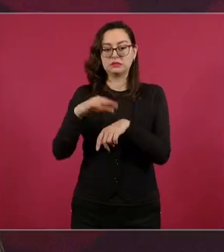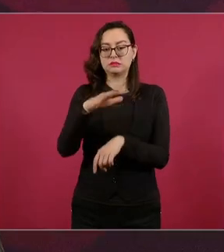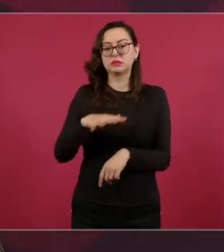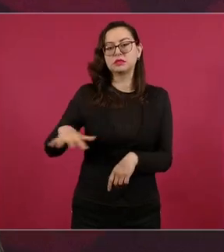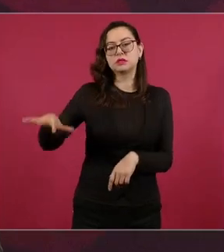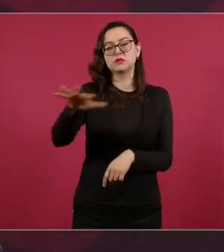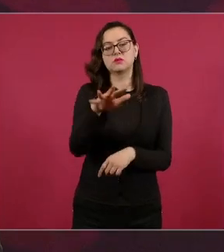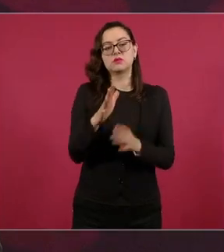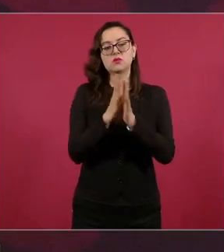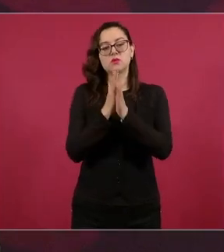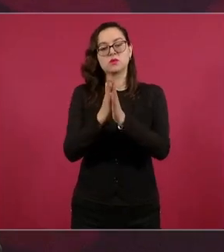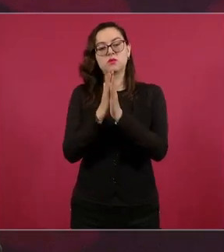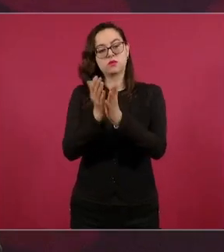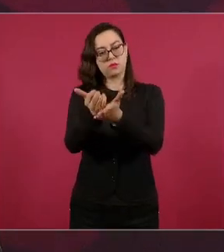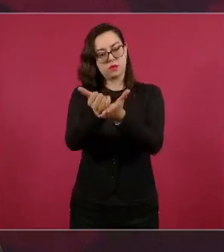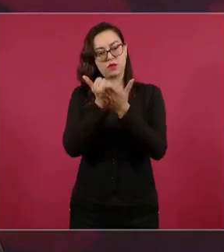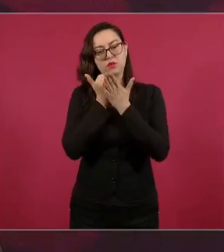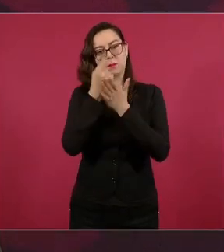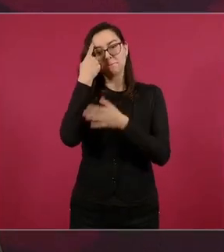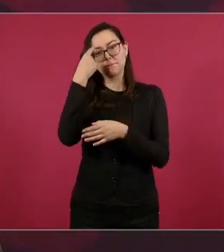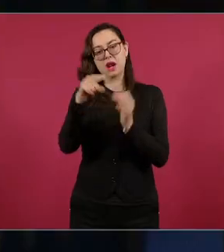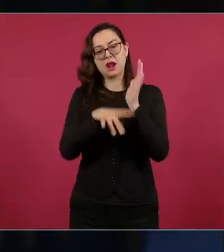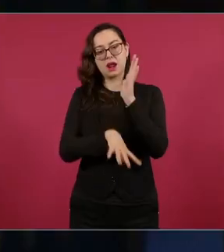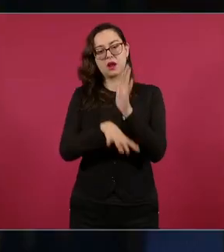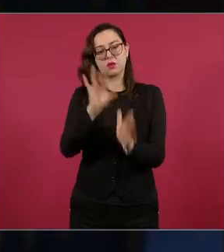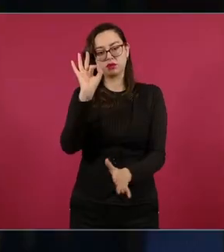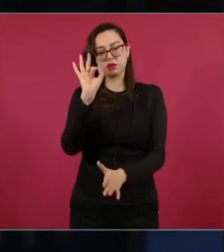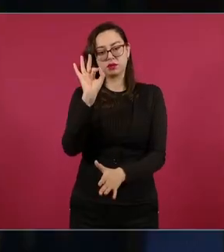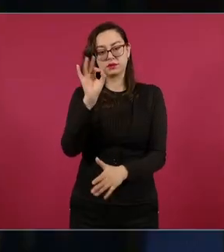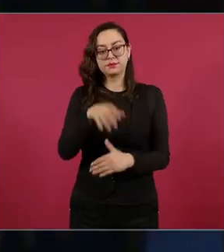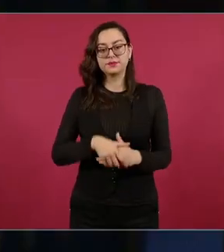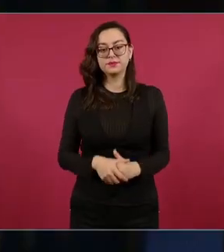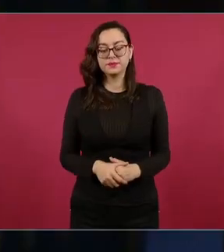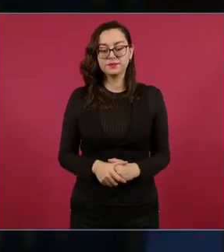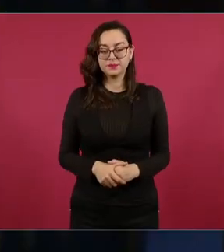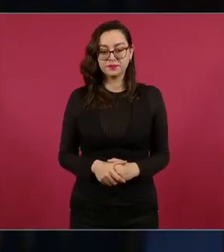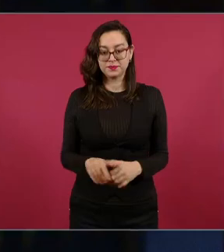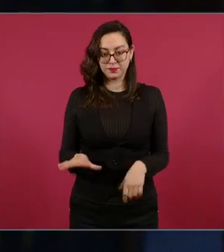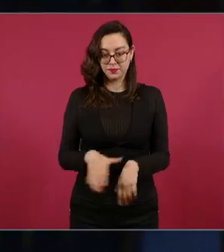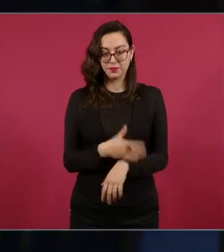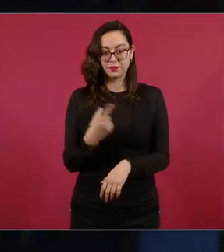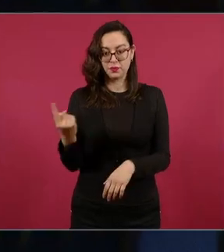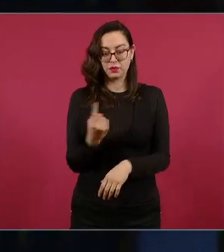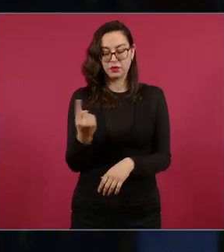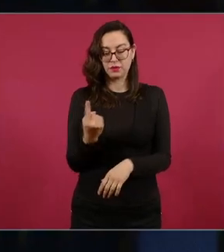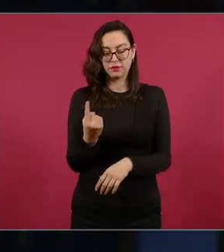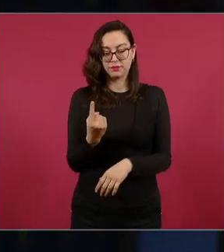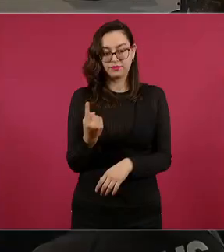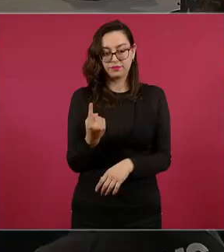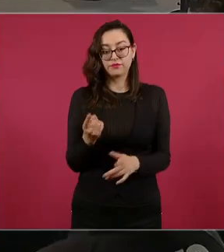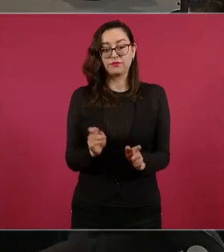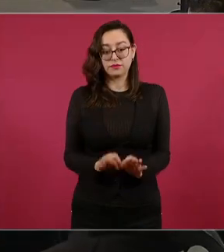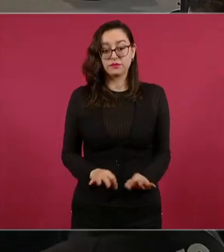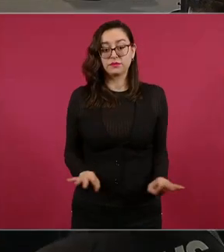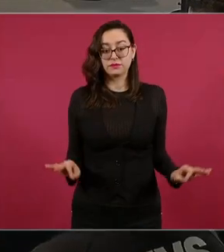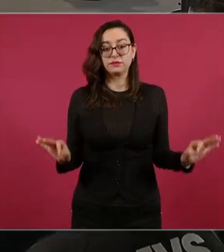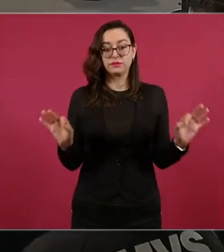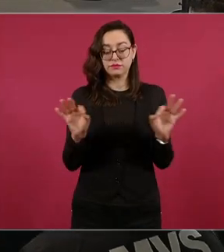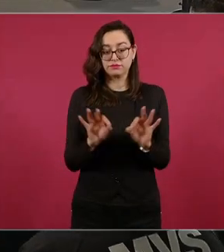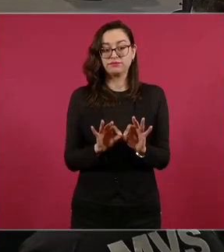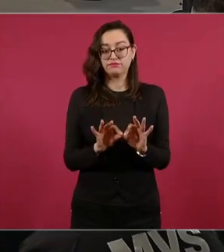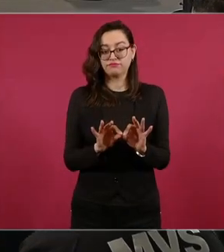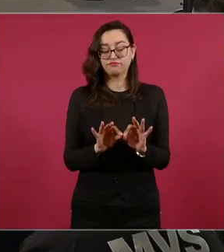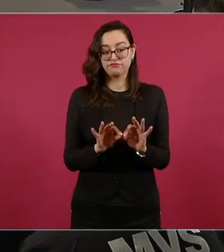de Guerrero que nos ayuden porque necesitamos detenerlo.